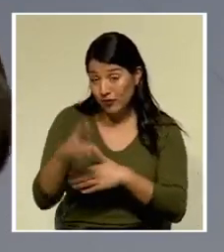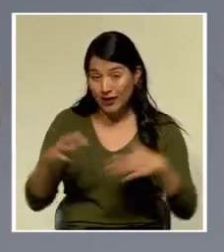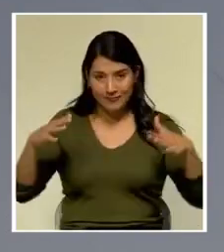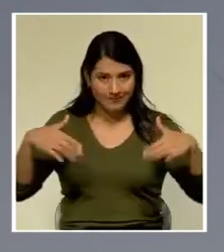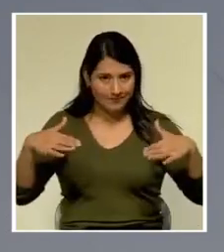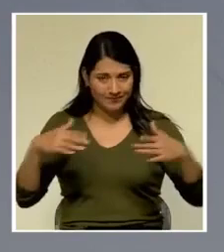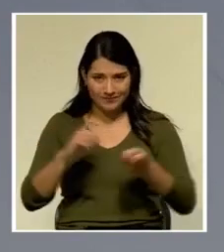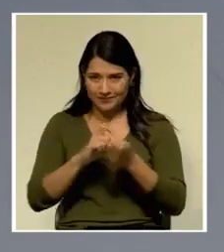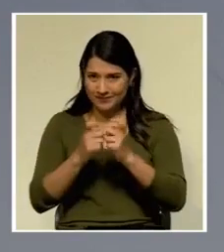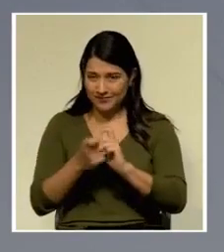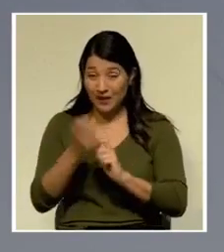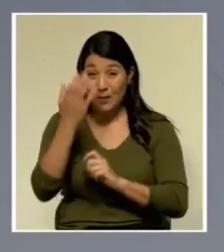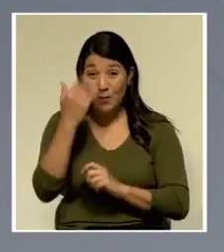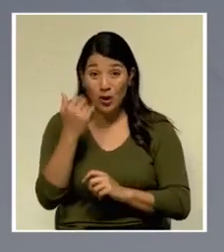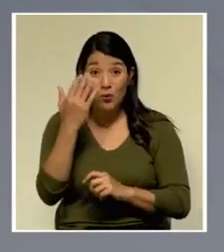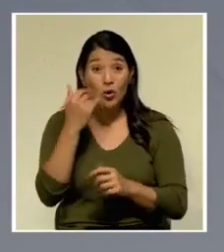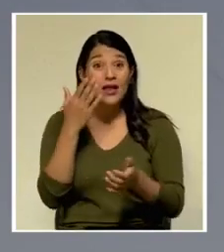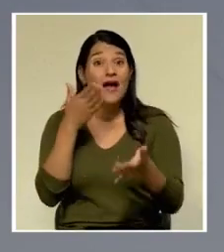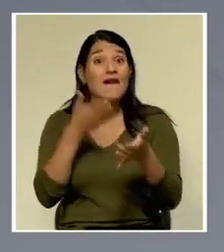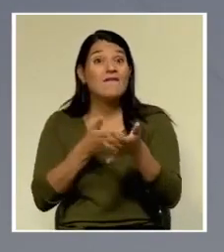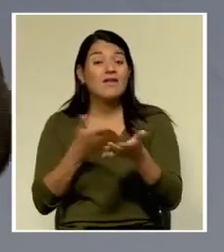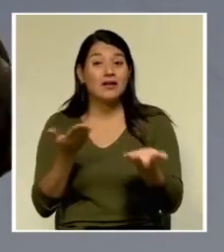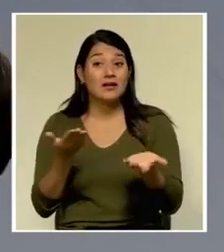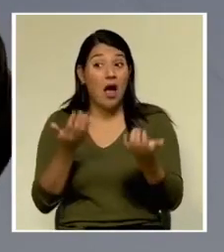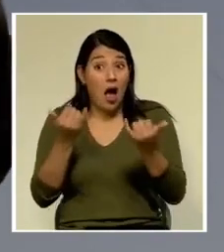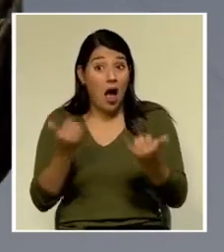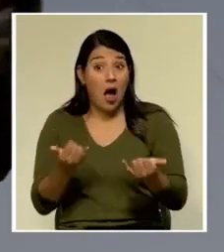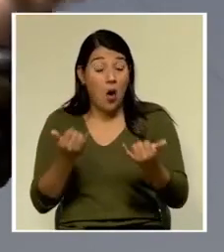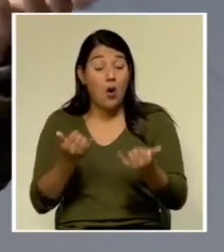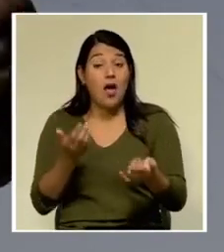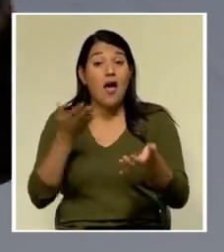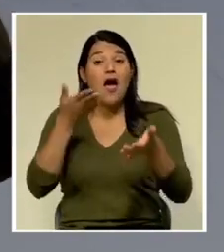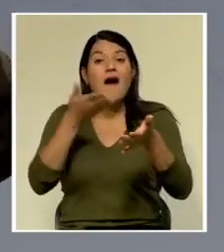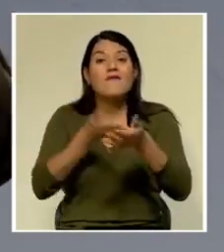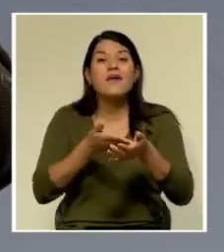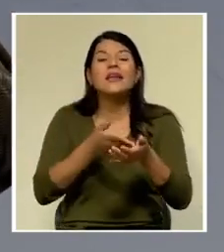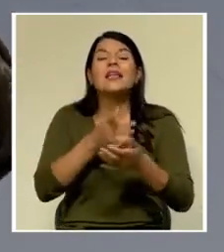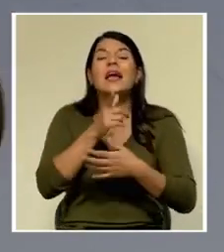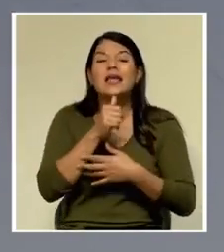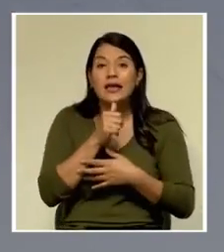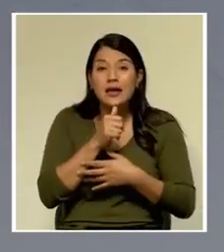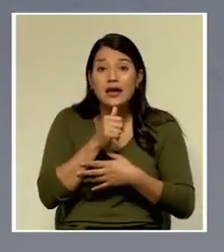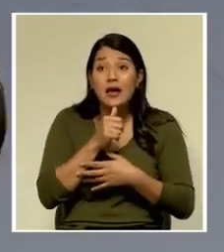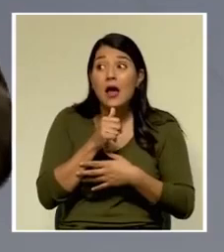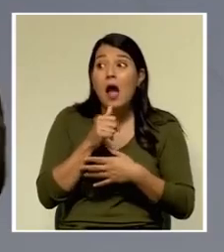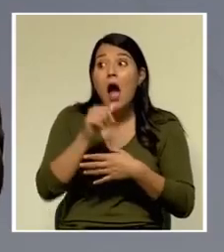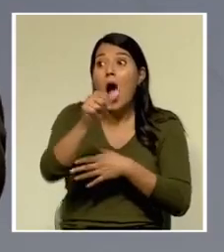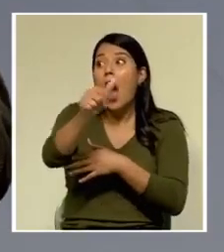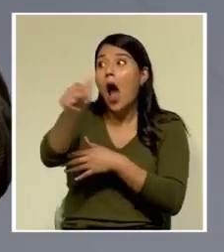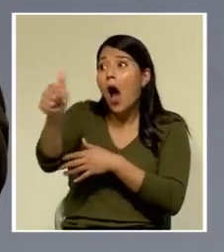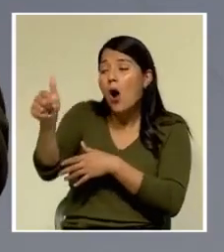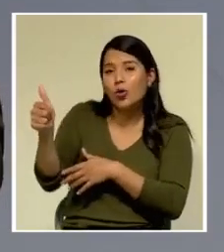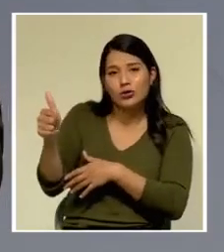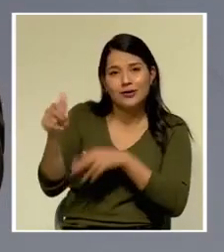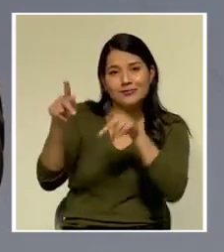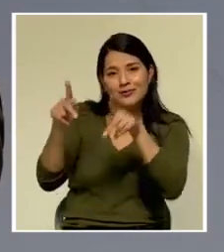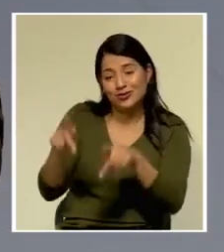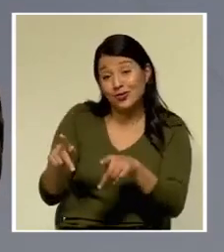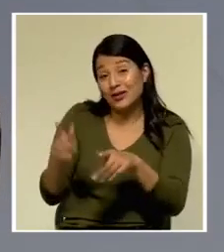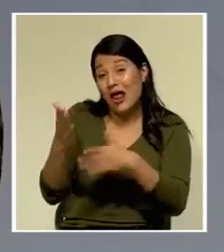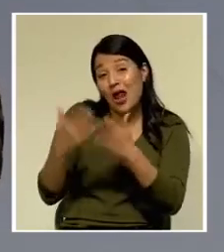afecta, hoy pareciera estar afectando a todos aquellos otros que en algún momento también se beneficiaron de